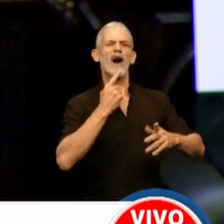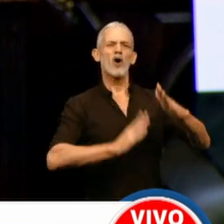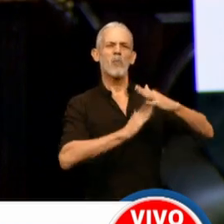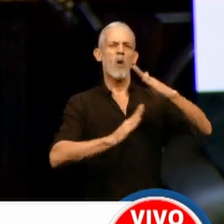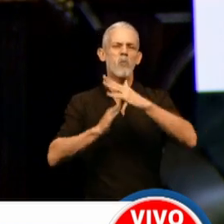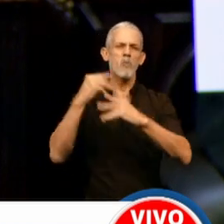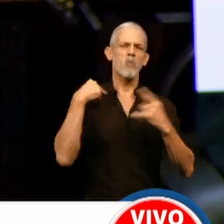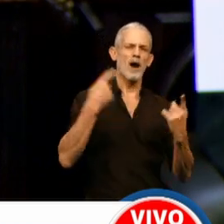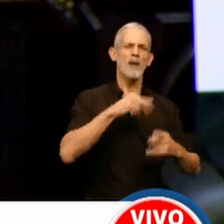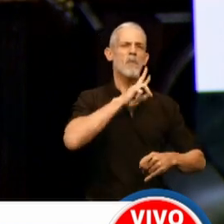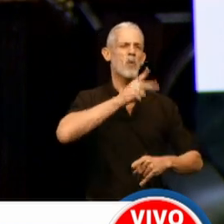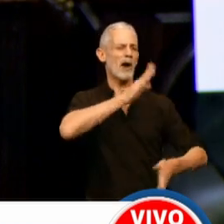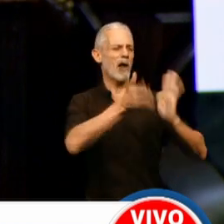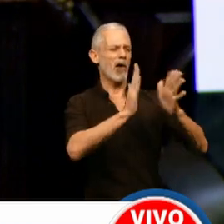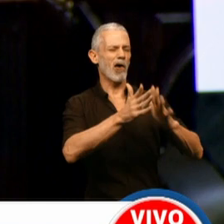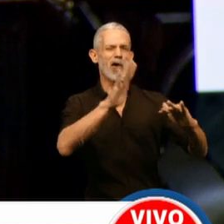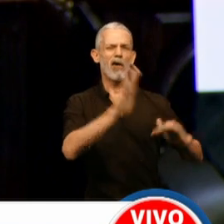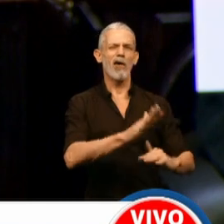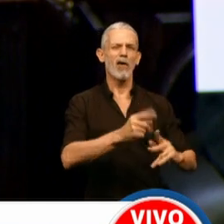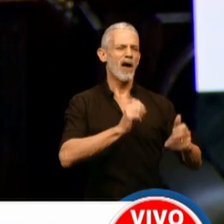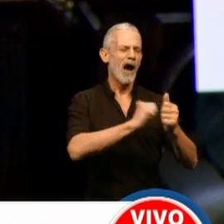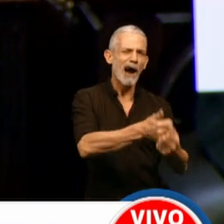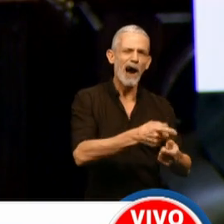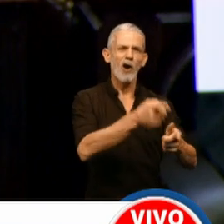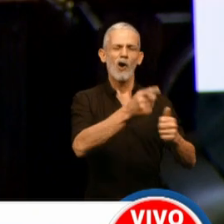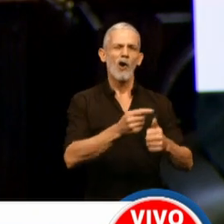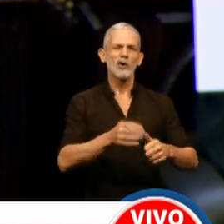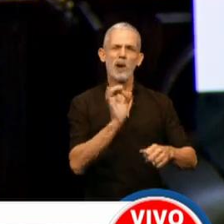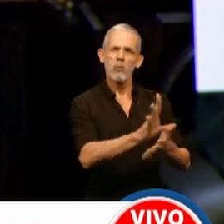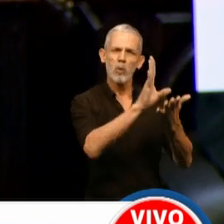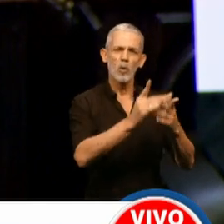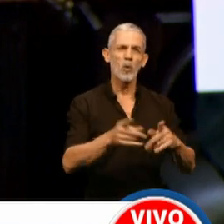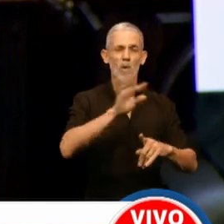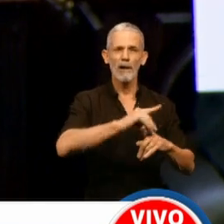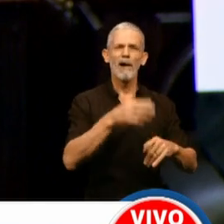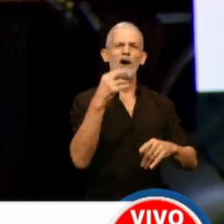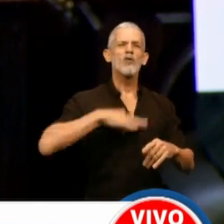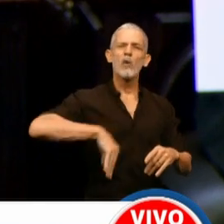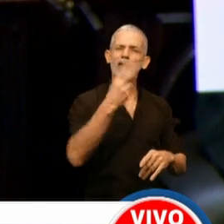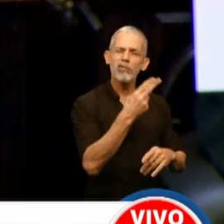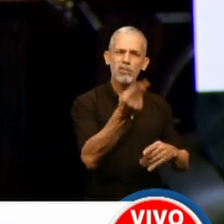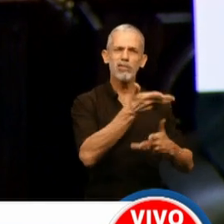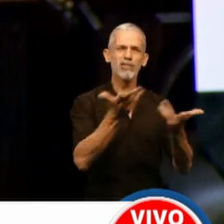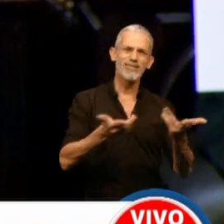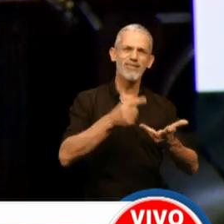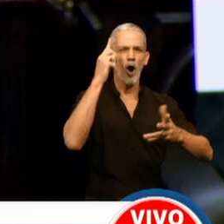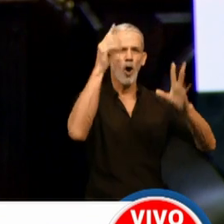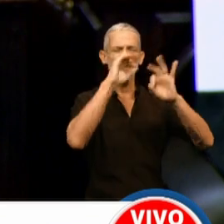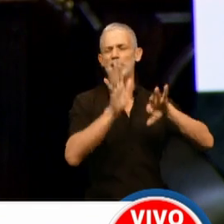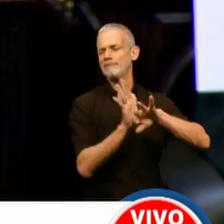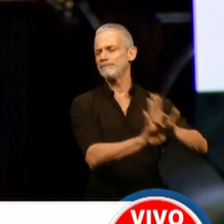donde se maltrata a las mujeres se las acosa se las echa se las precarista no se tiene en cuenta sus opiniones